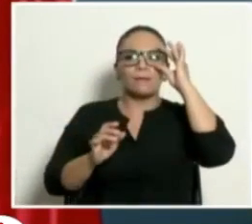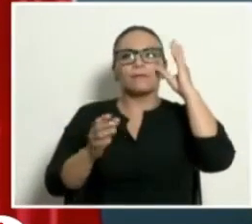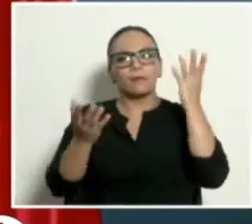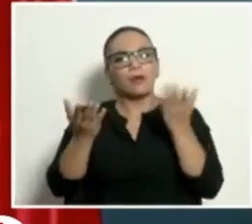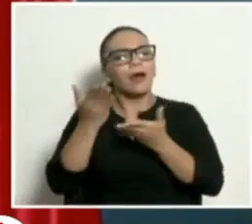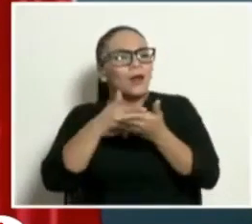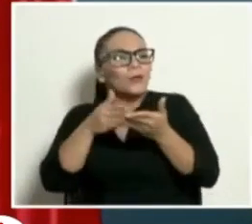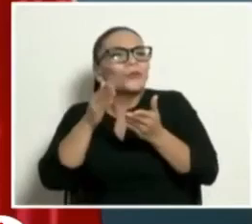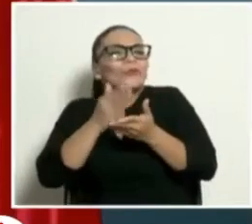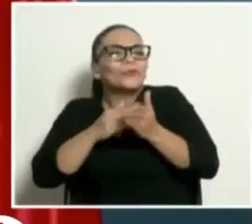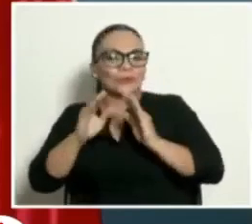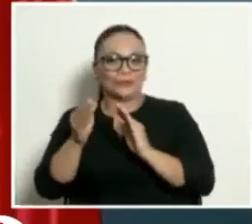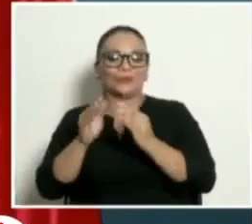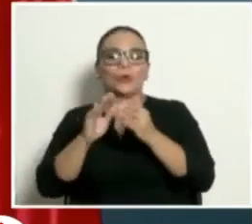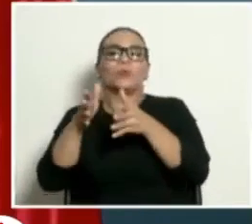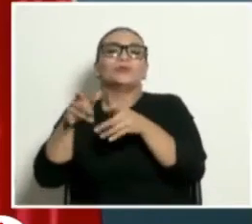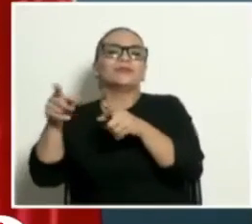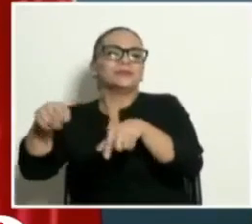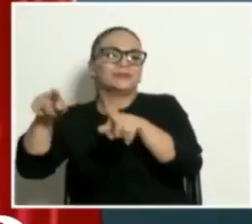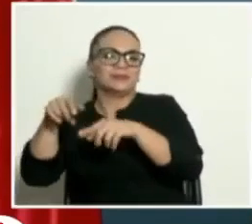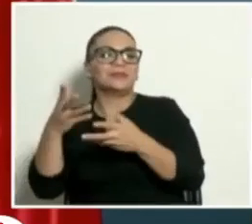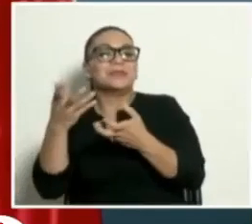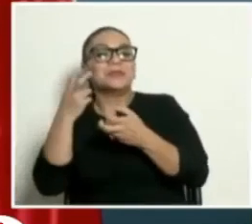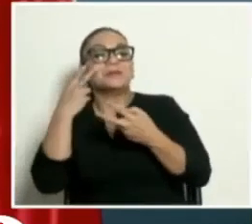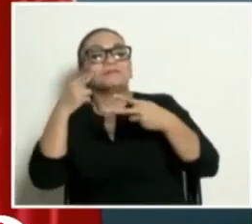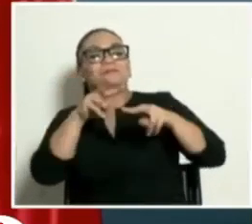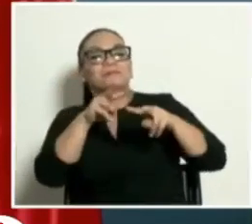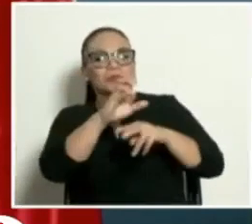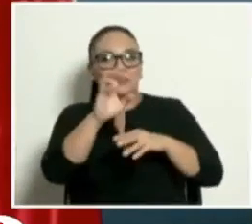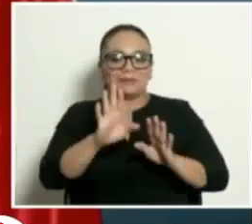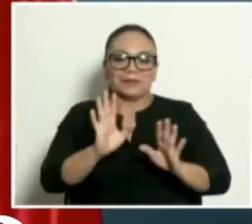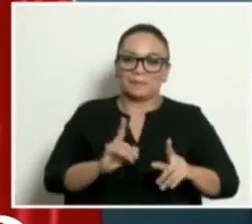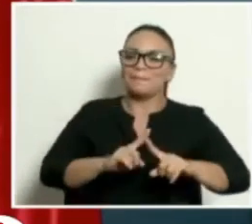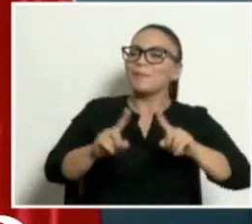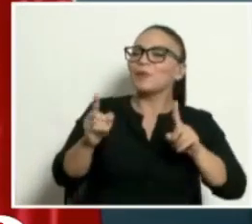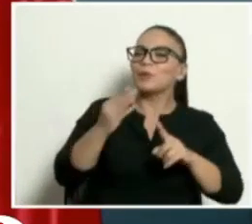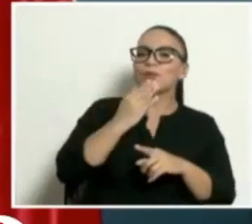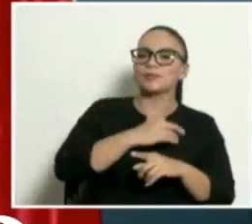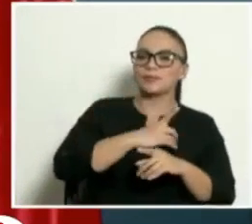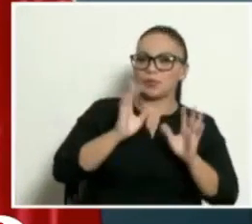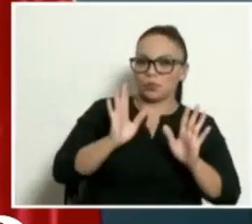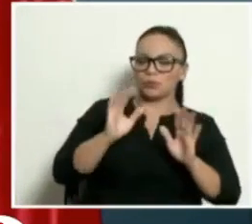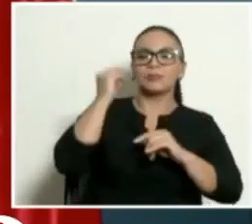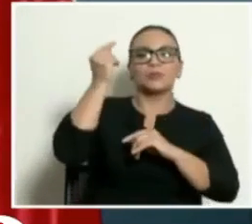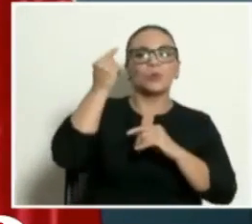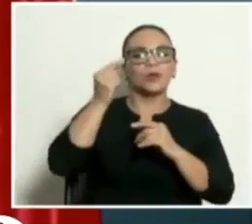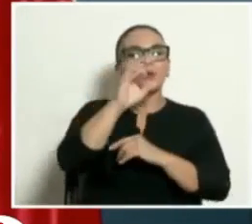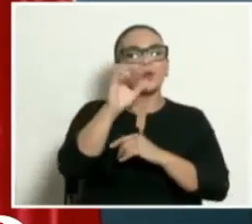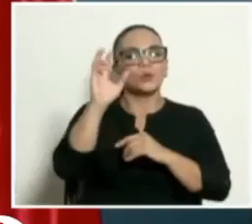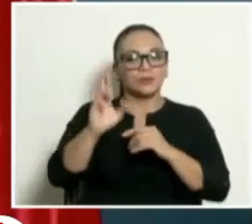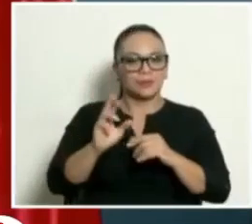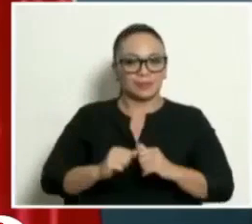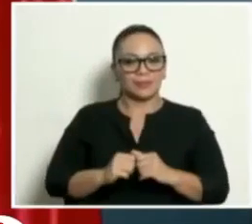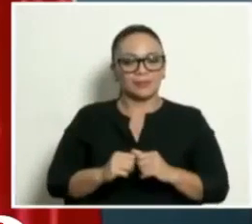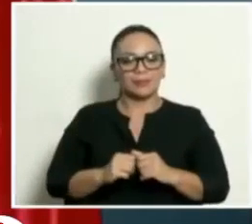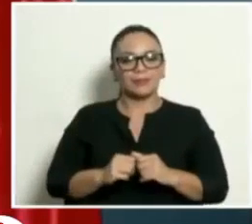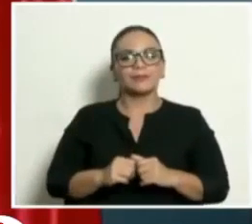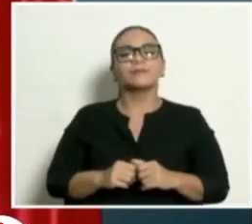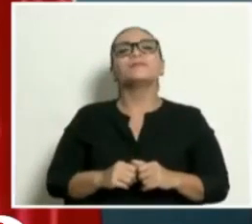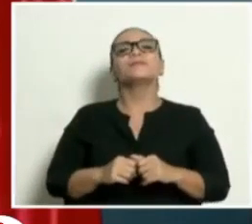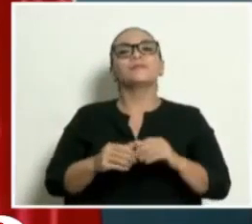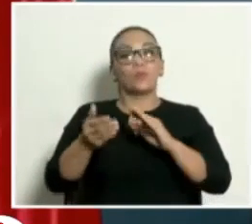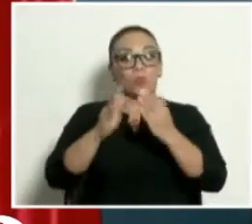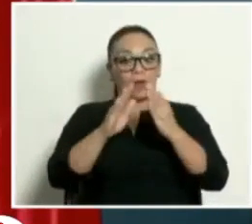comunistillas criollos quieren ver para Costa Rica. Eso, gracias a Dios, el gobierno de la República, pero sobre todo el pueblo de